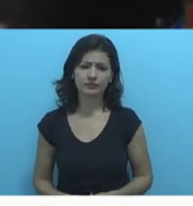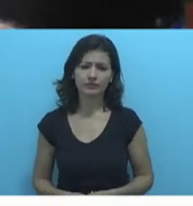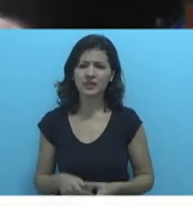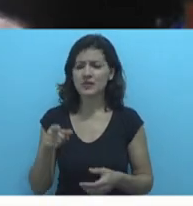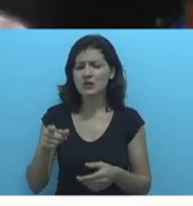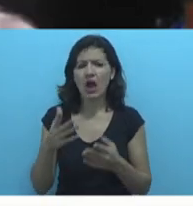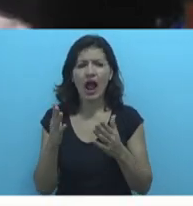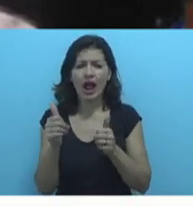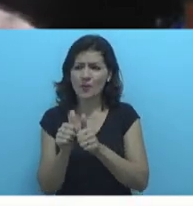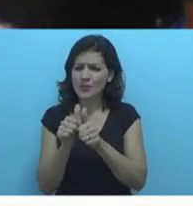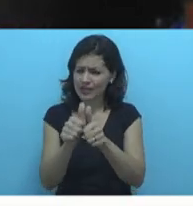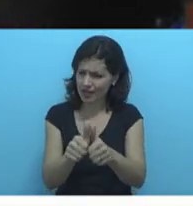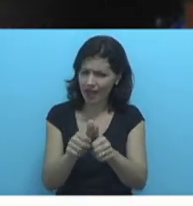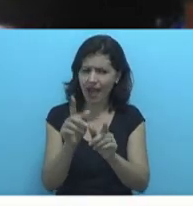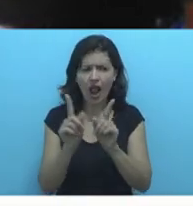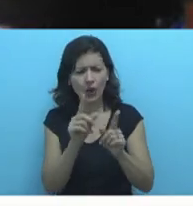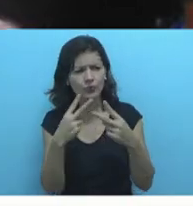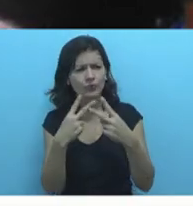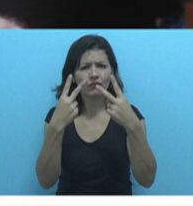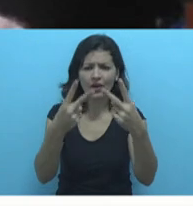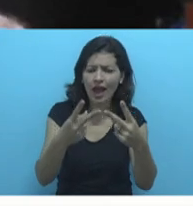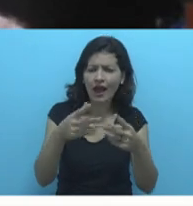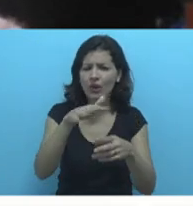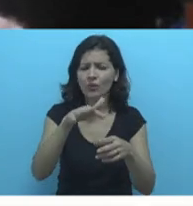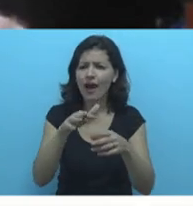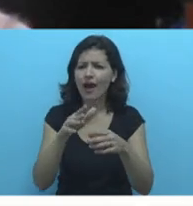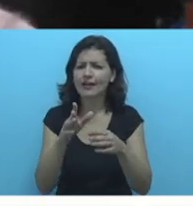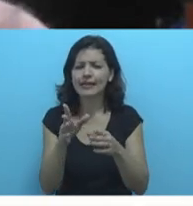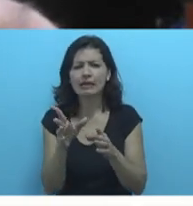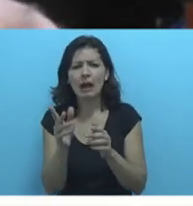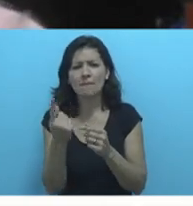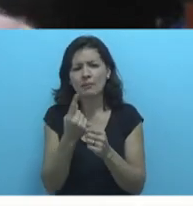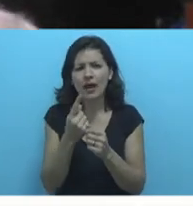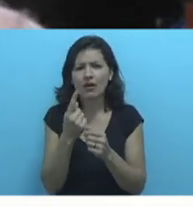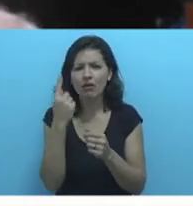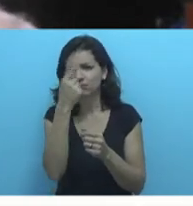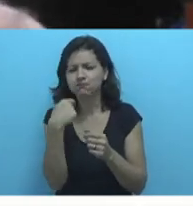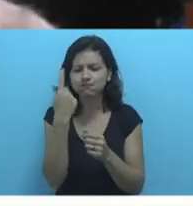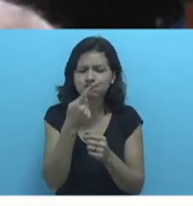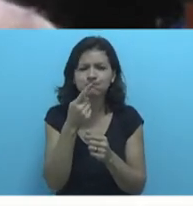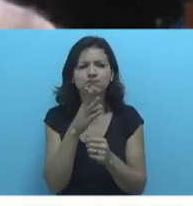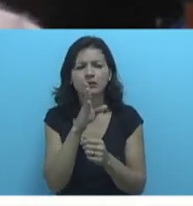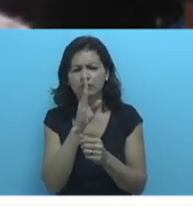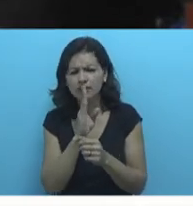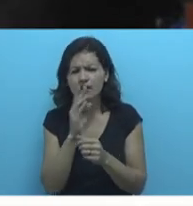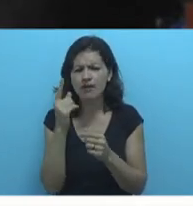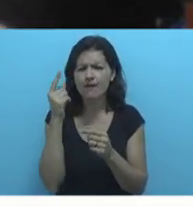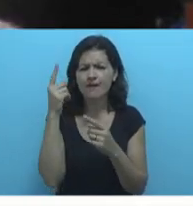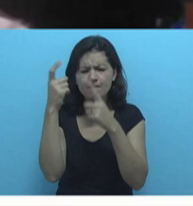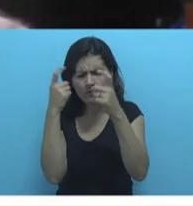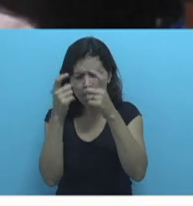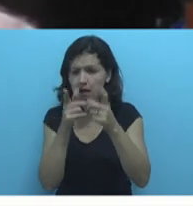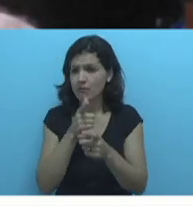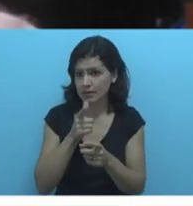acompañarlo, se lo veía serio, como preocupado, pero luego sonreía y se notaba que solo estaba concentrado en un pensamiento